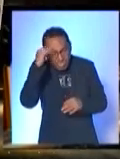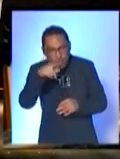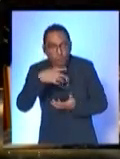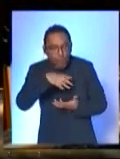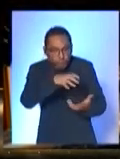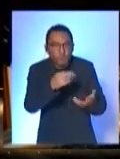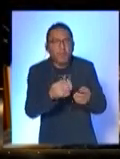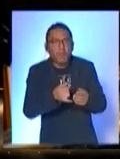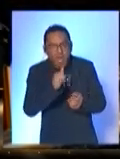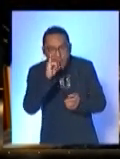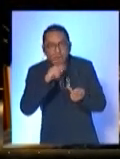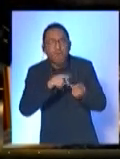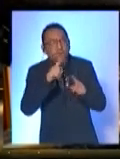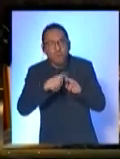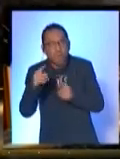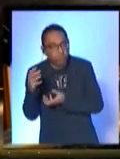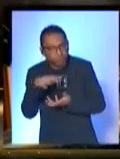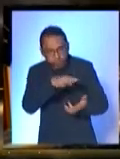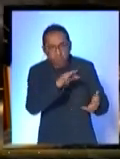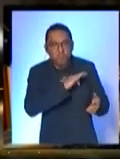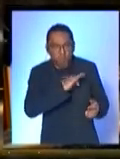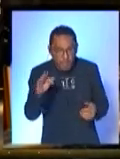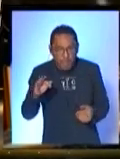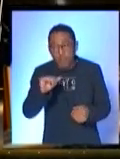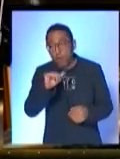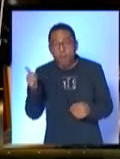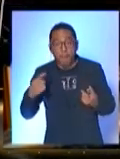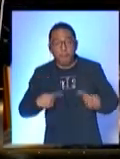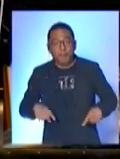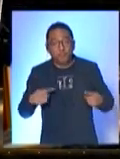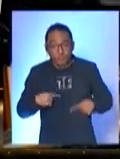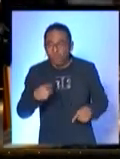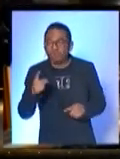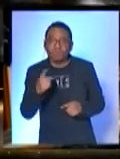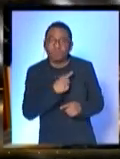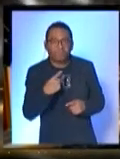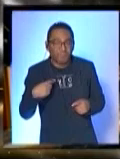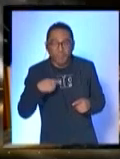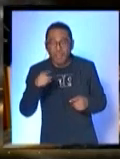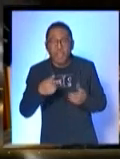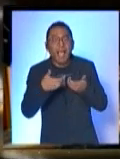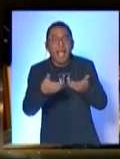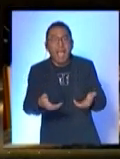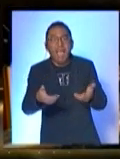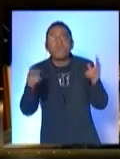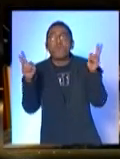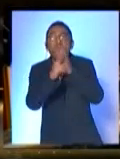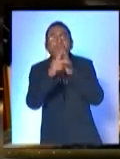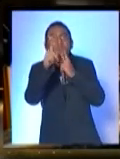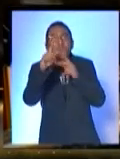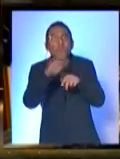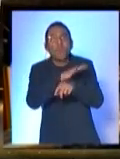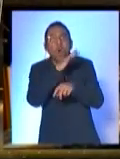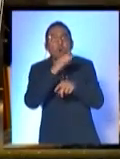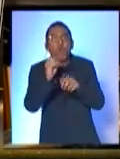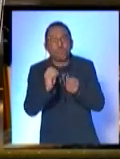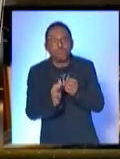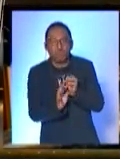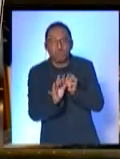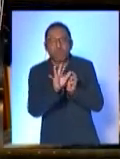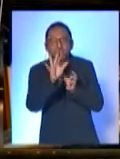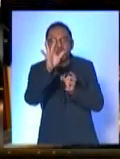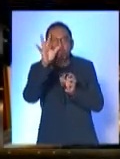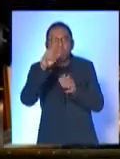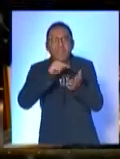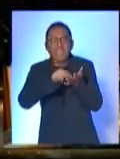muy importante que hacen las autoridades es que la gente en estos momentos debe de evitar las actividades al aire libre por el tema de la capa de humo que en esos momentos cubre